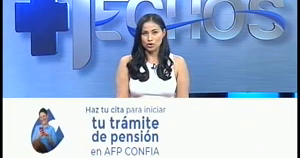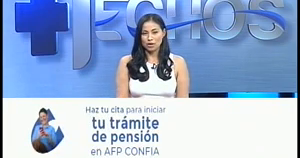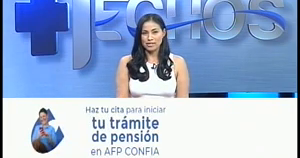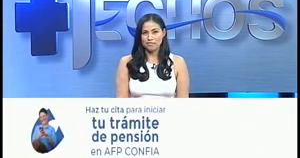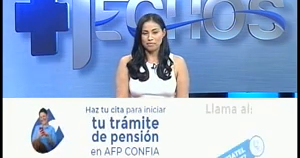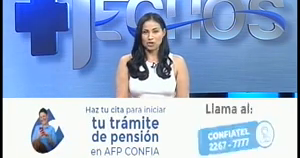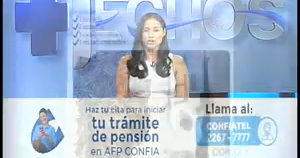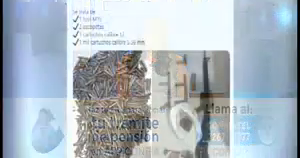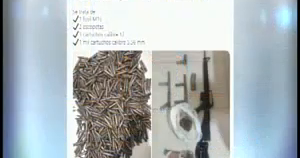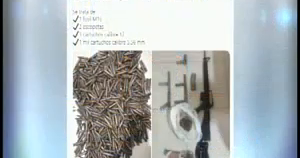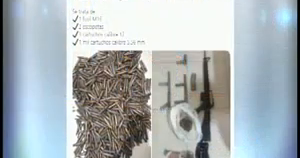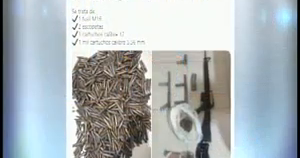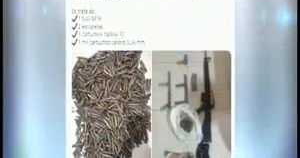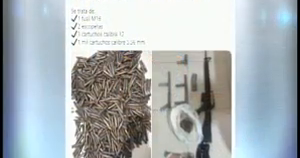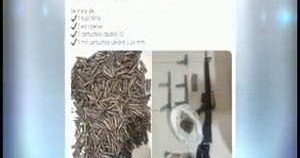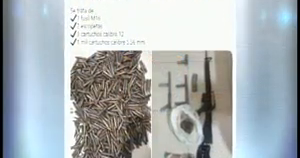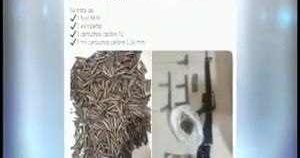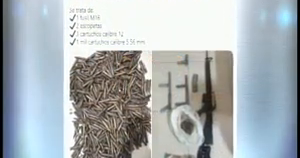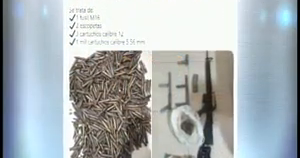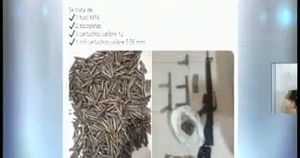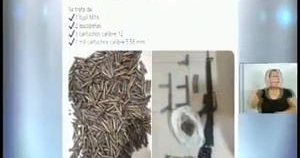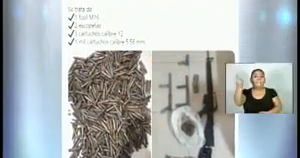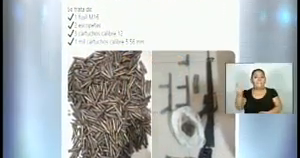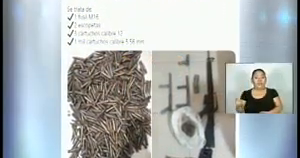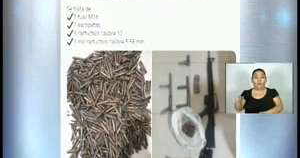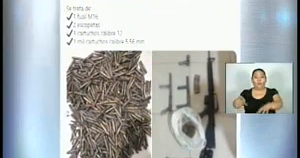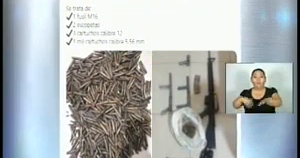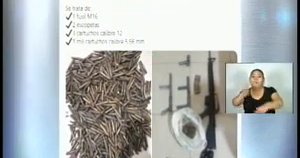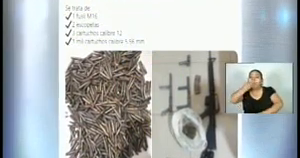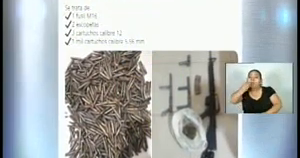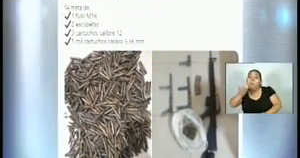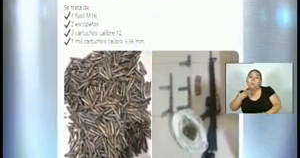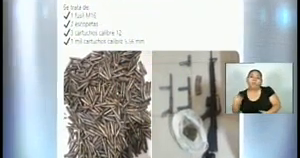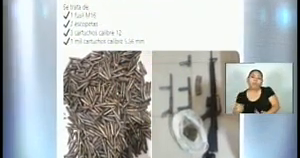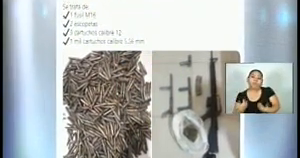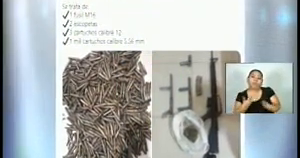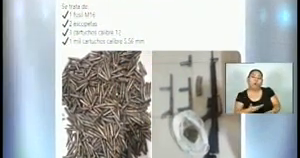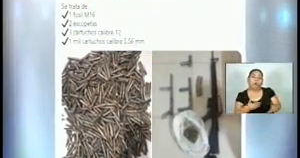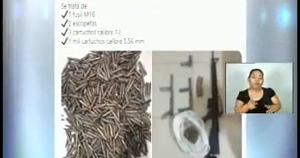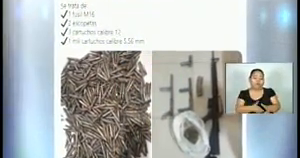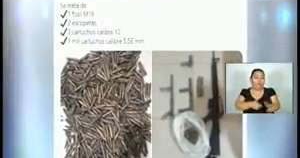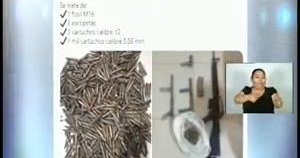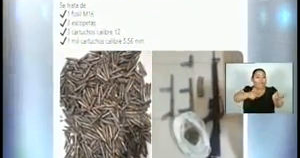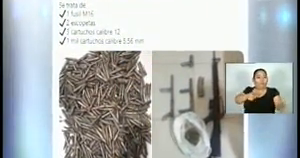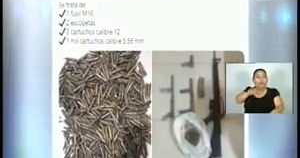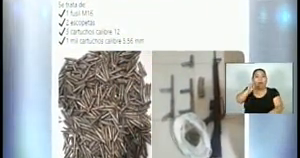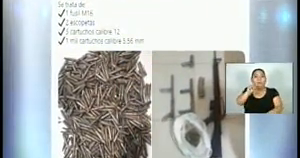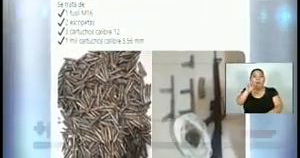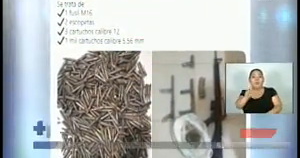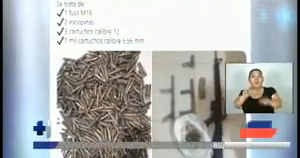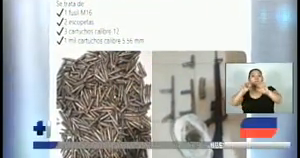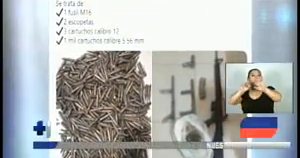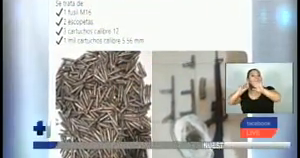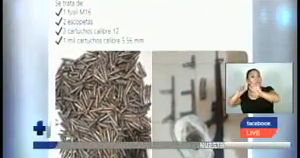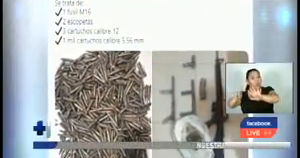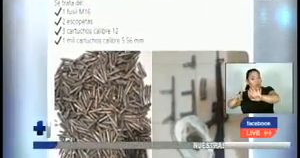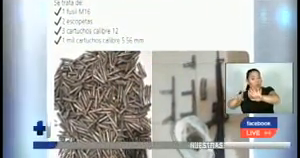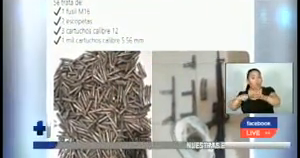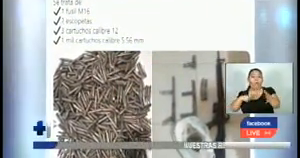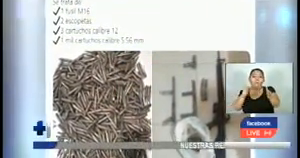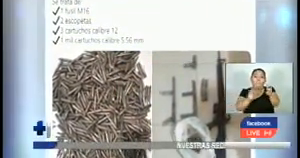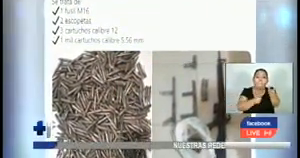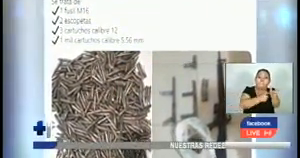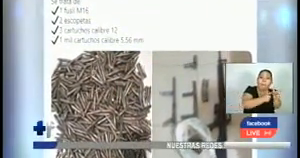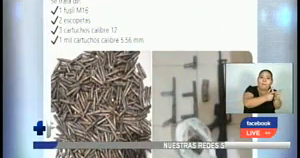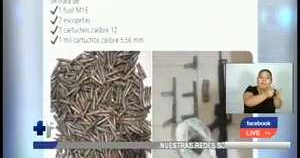Seguimos con más informaciones contarles que un ciudadano en Morazán entregó voluntariamente un fusil M16, dos escopetas, tres cartuchos